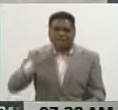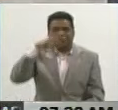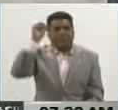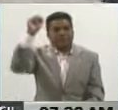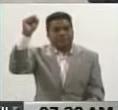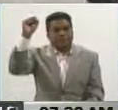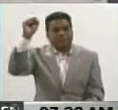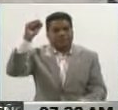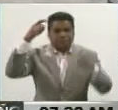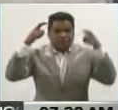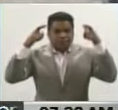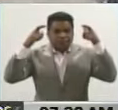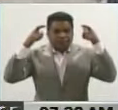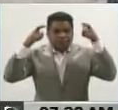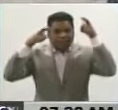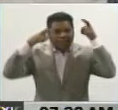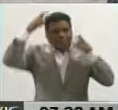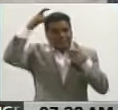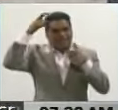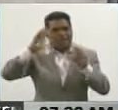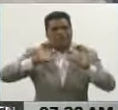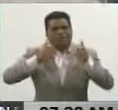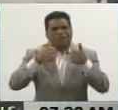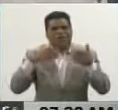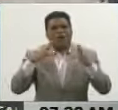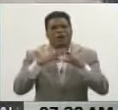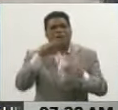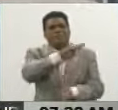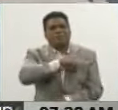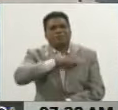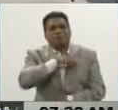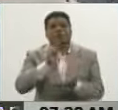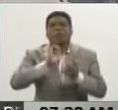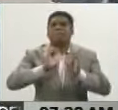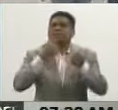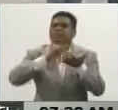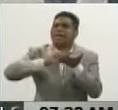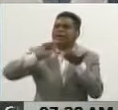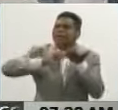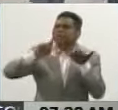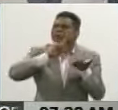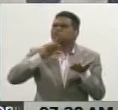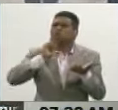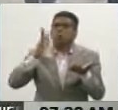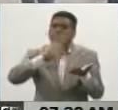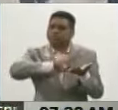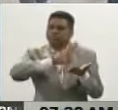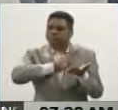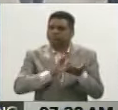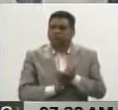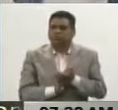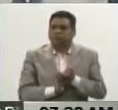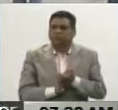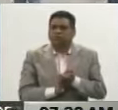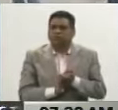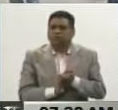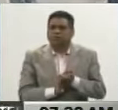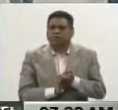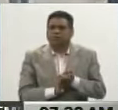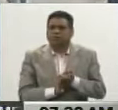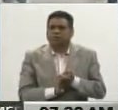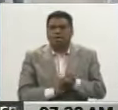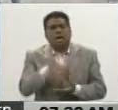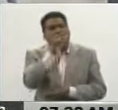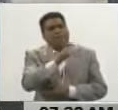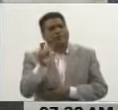las misiones para que las personas comenzaran al menos a escribir su nombre en ese momento, o sea, me refiero a las personas